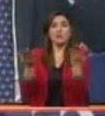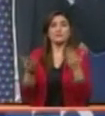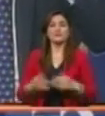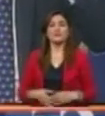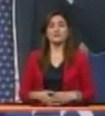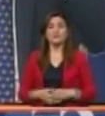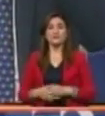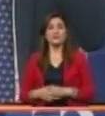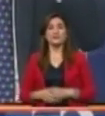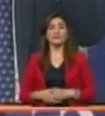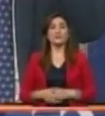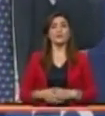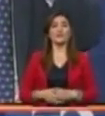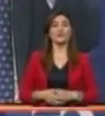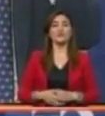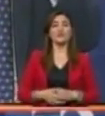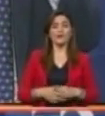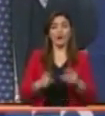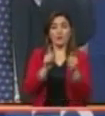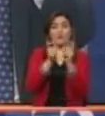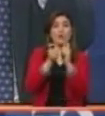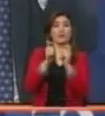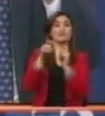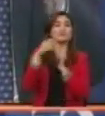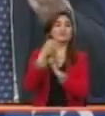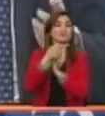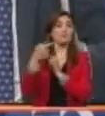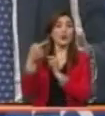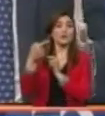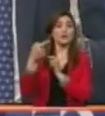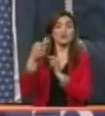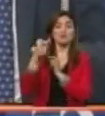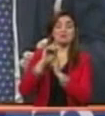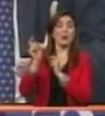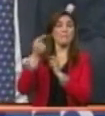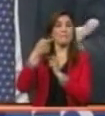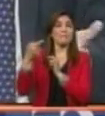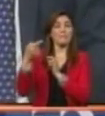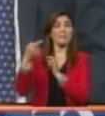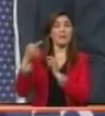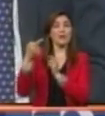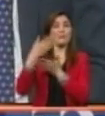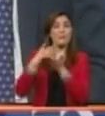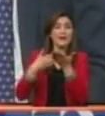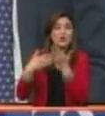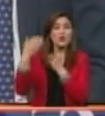no el ajuste es apenas entonces menos de 0.5% del Producto Interno Bruto.